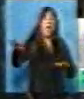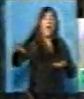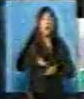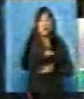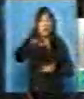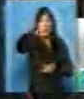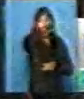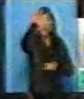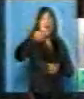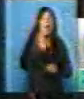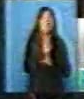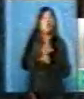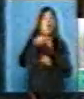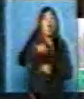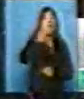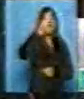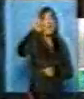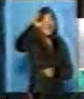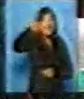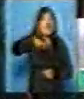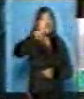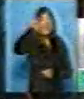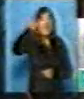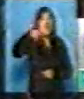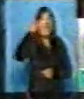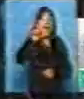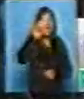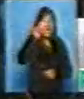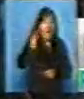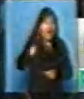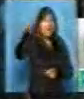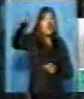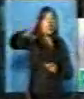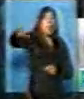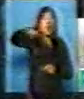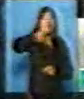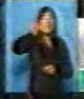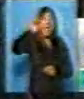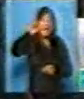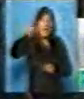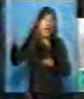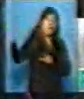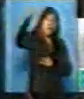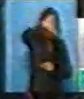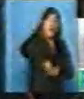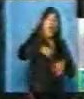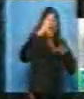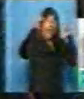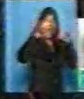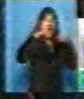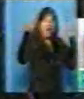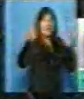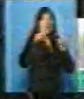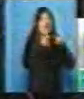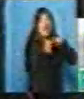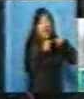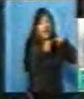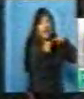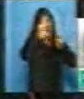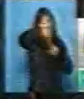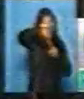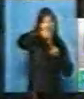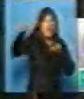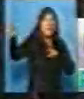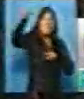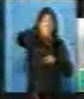Yavi, nosotros estamos avanzando muy bien y esperamos también que las autoridades acá de Argentina avancen. Reitero, creo que las relaciones